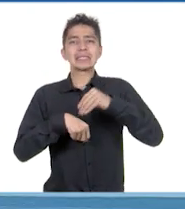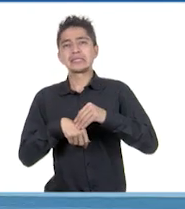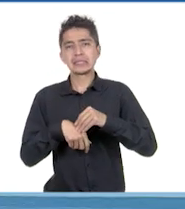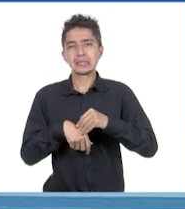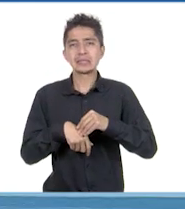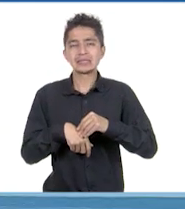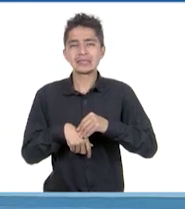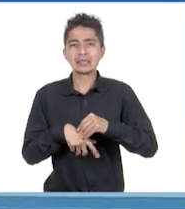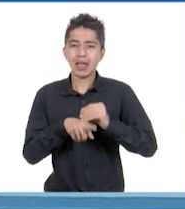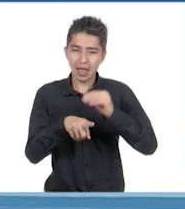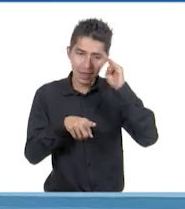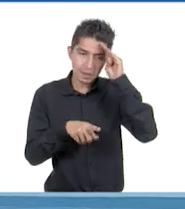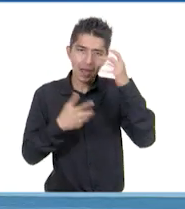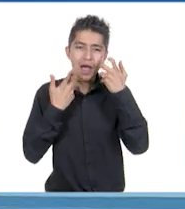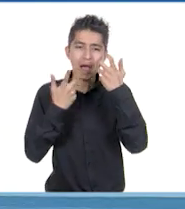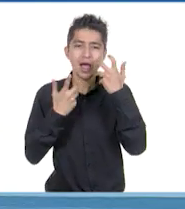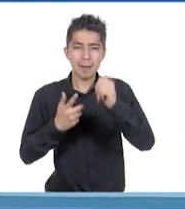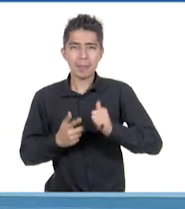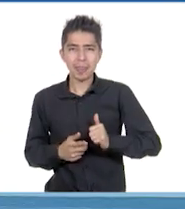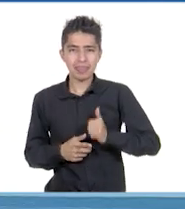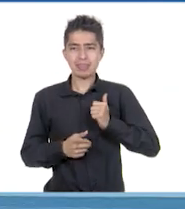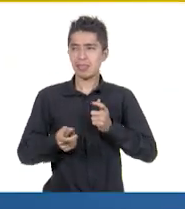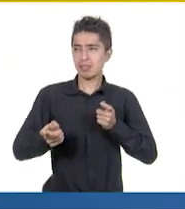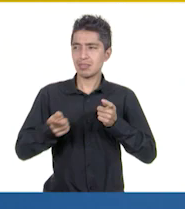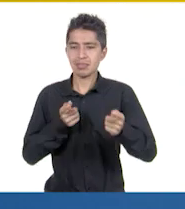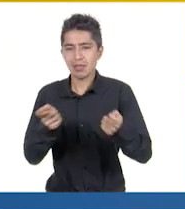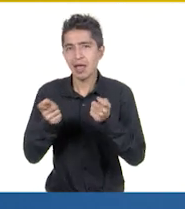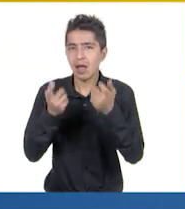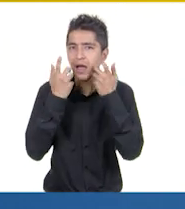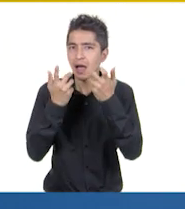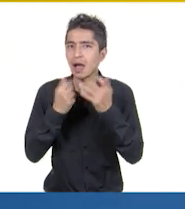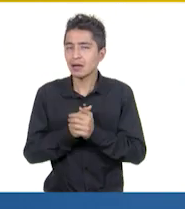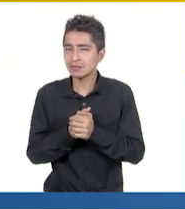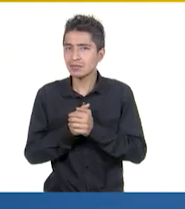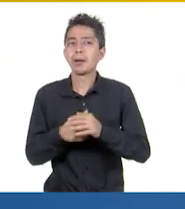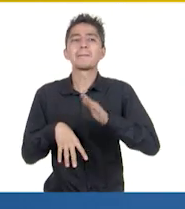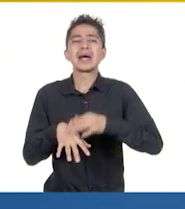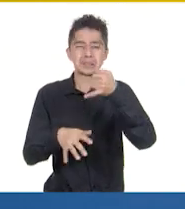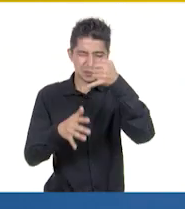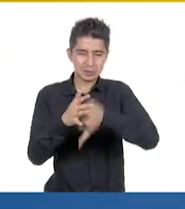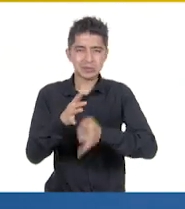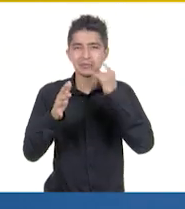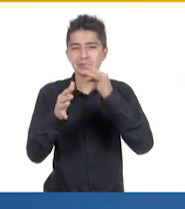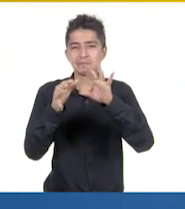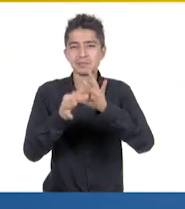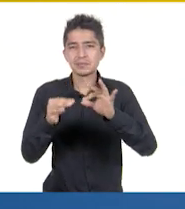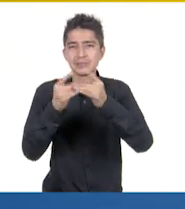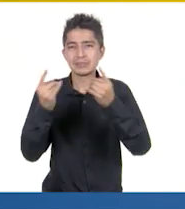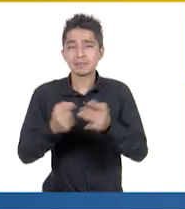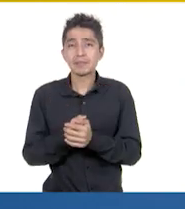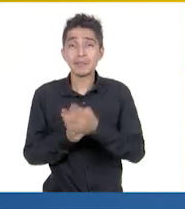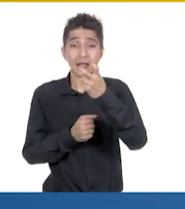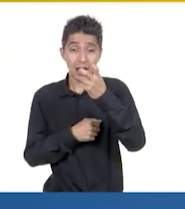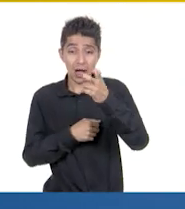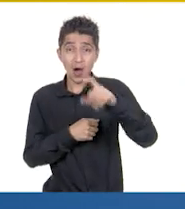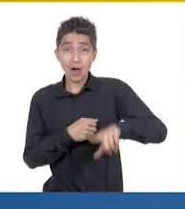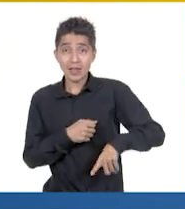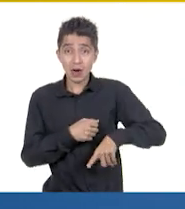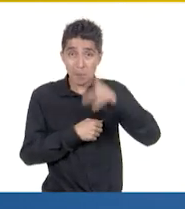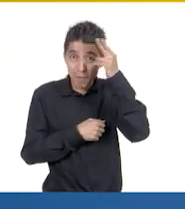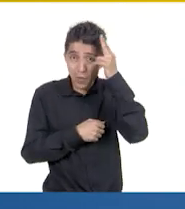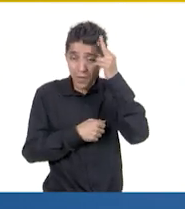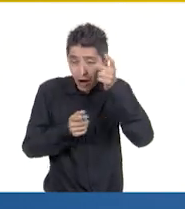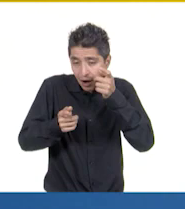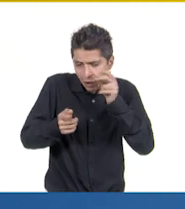para mantenerse en el poder. Sí. Sigamos introduciéndonos en esta temática. Al estudiar el gobierno de Porfirio Díaz